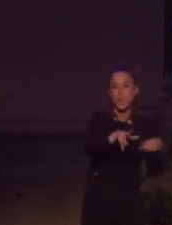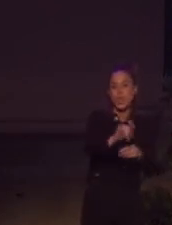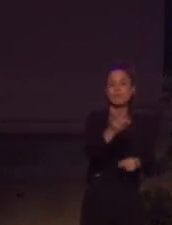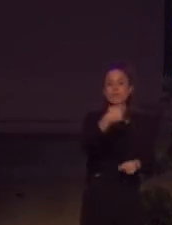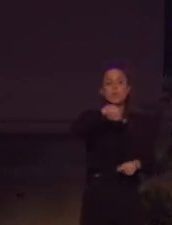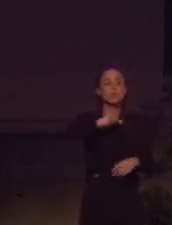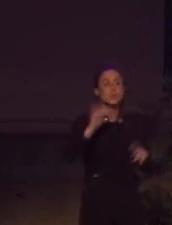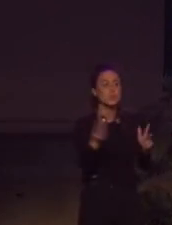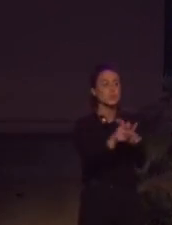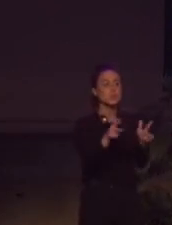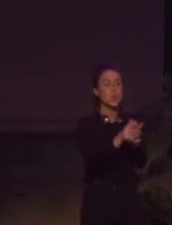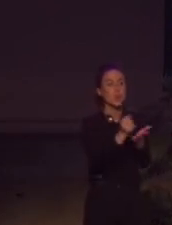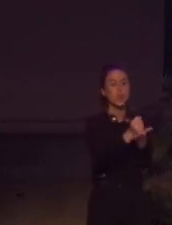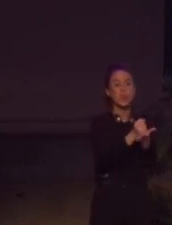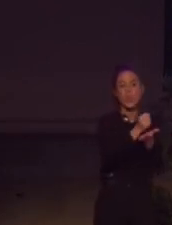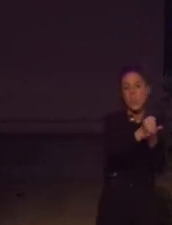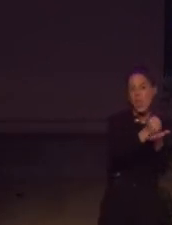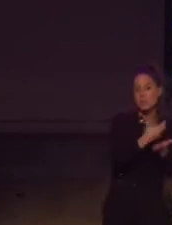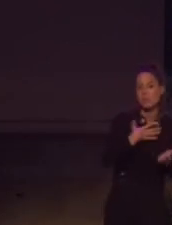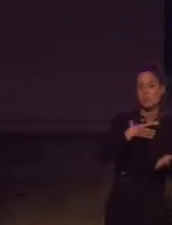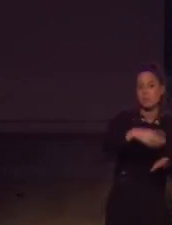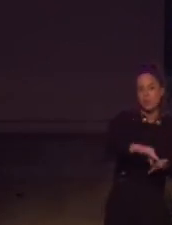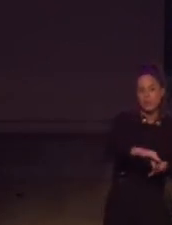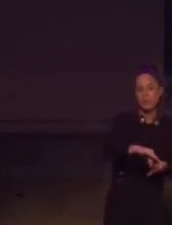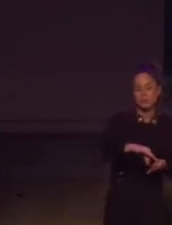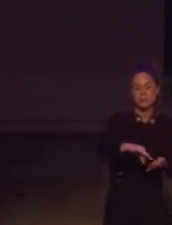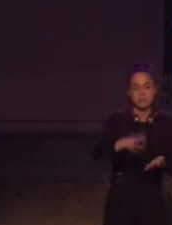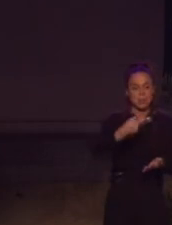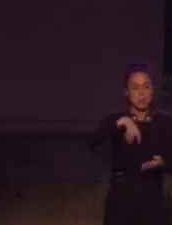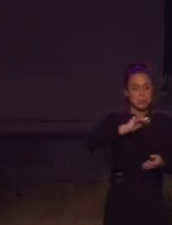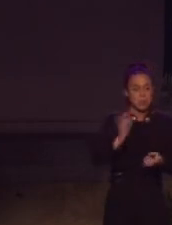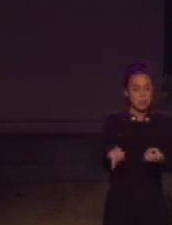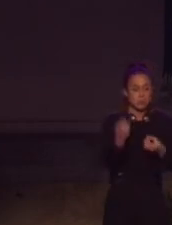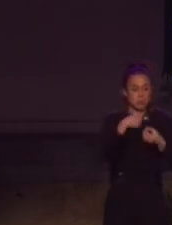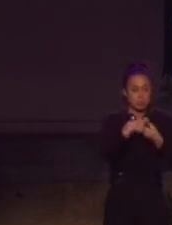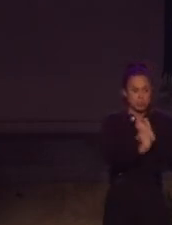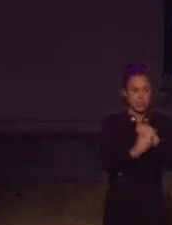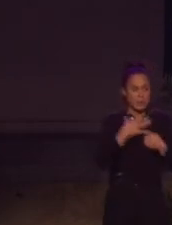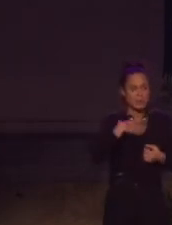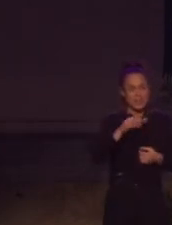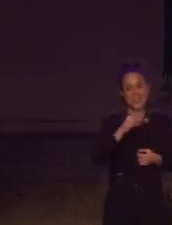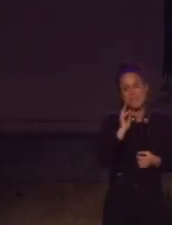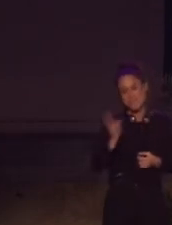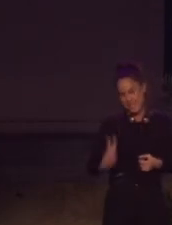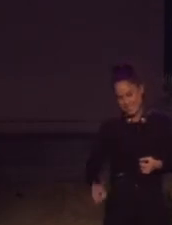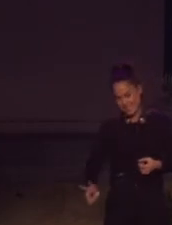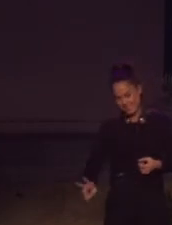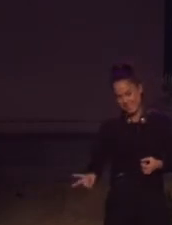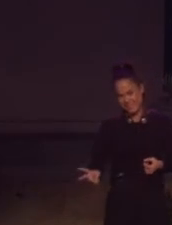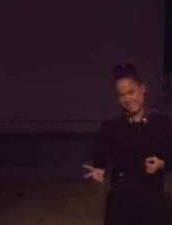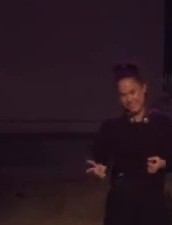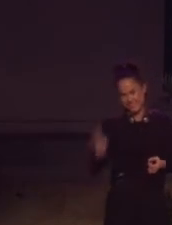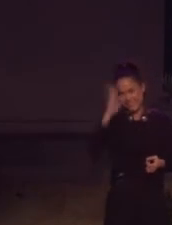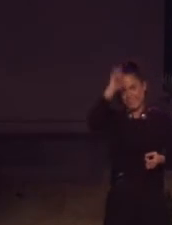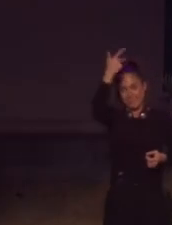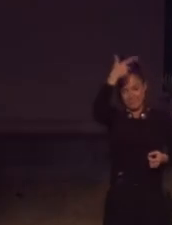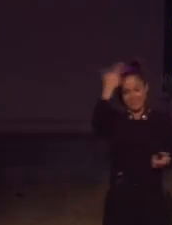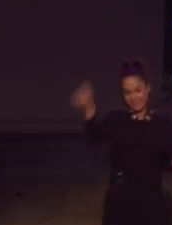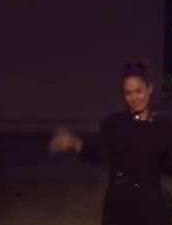hacer socias, y una forma también de contribuir. Y sobre todo, hacerse veganes. Ya, ya con